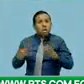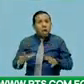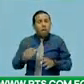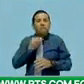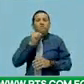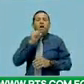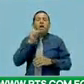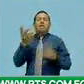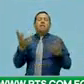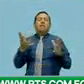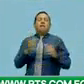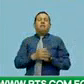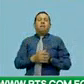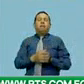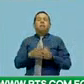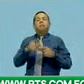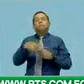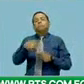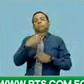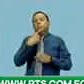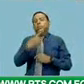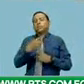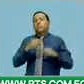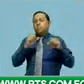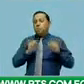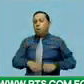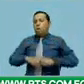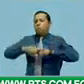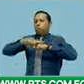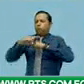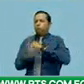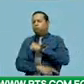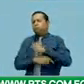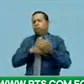del cargo y también la pérdida de derechos de ciudadanía